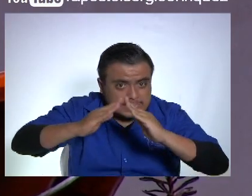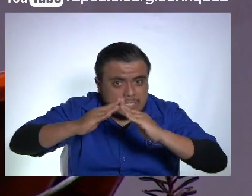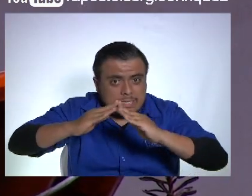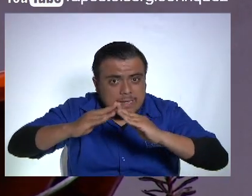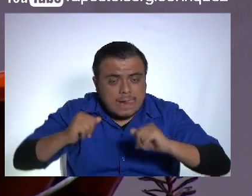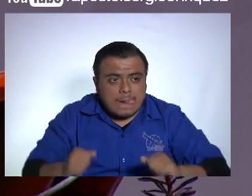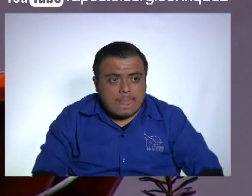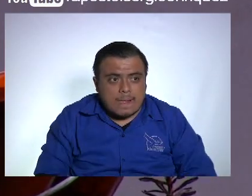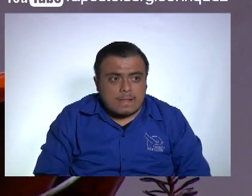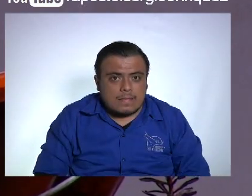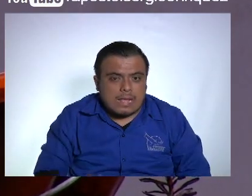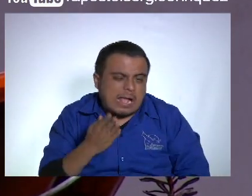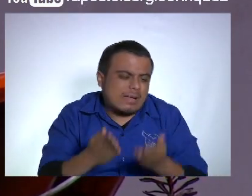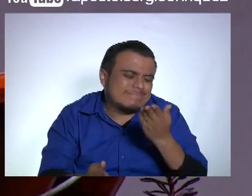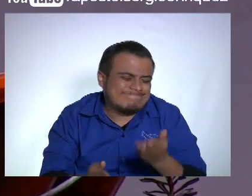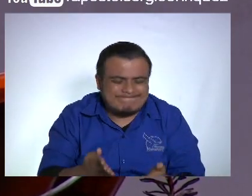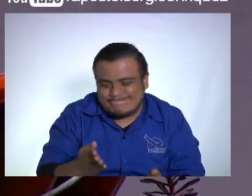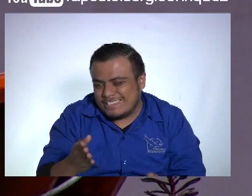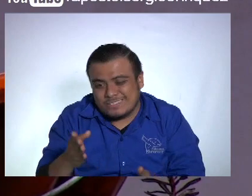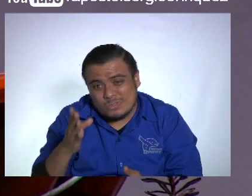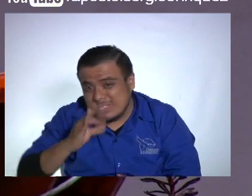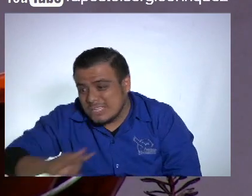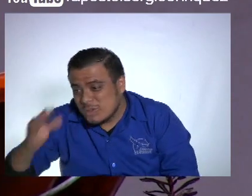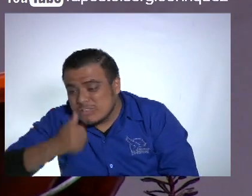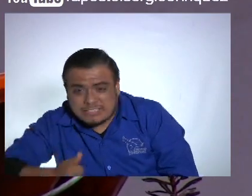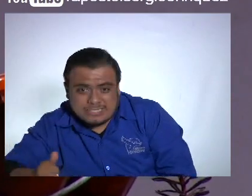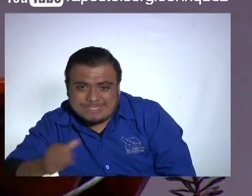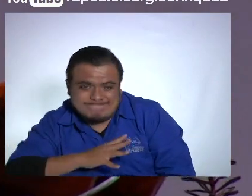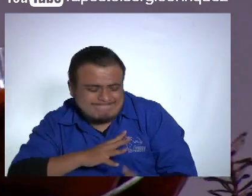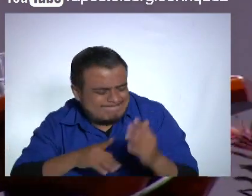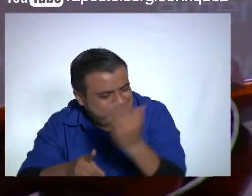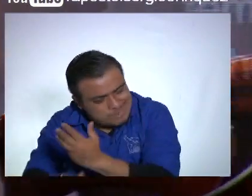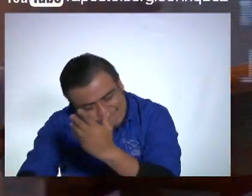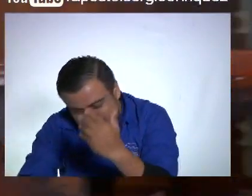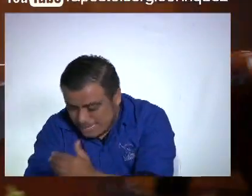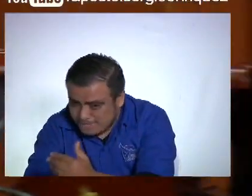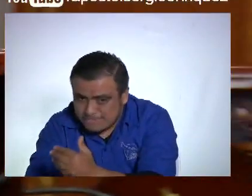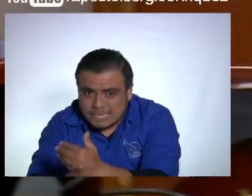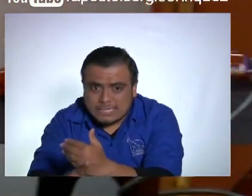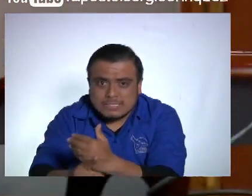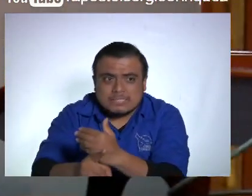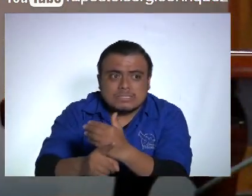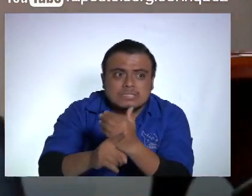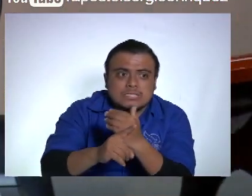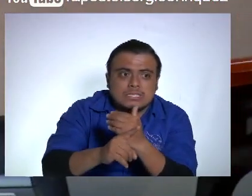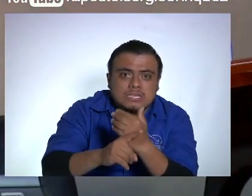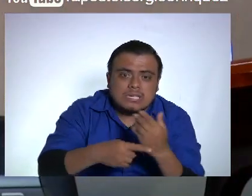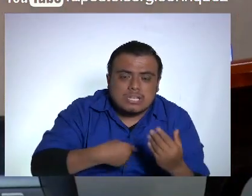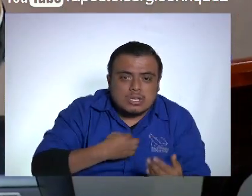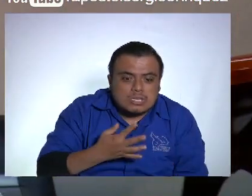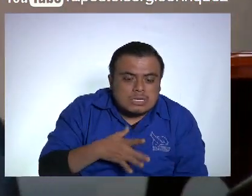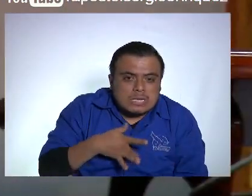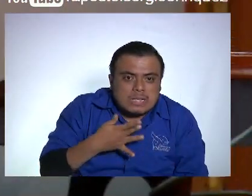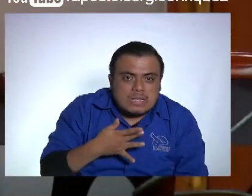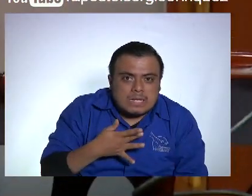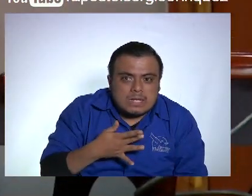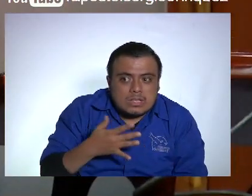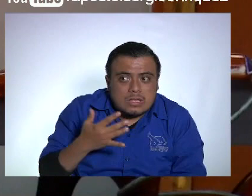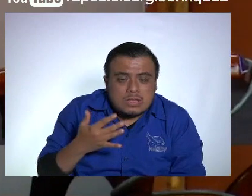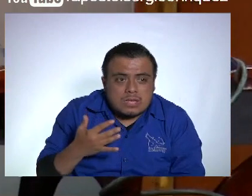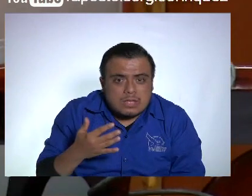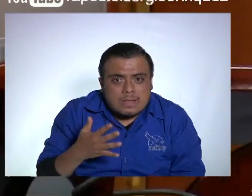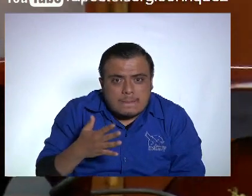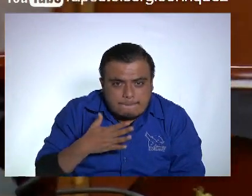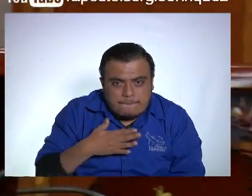aunque estén pasando el peor problema tus hijos y situaciones, que yo siento como una recompensa. Hace poco mi hijo se